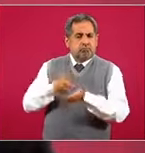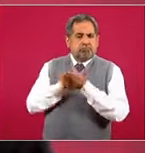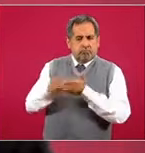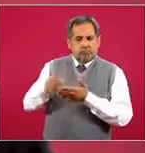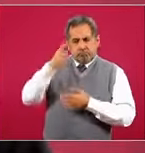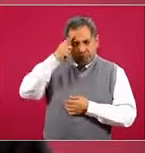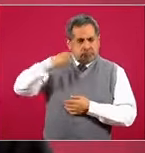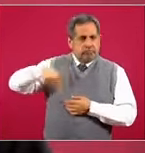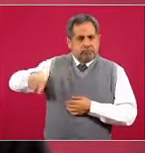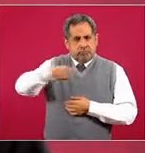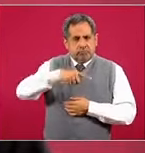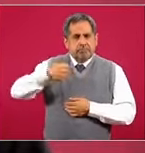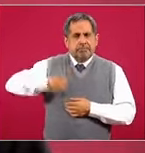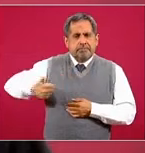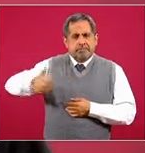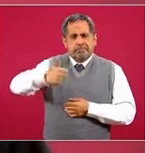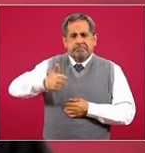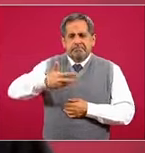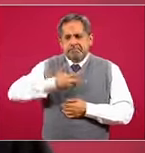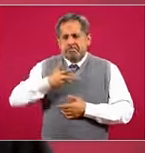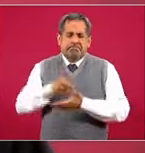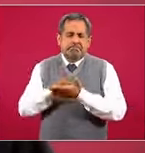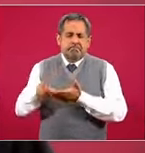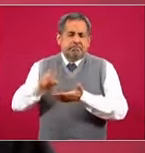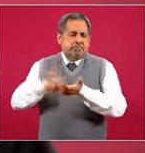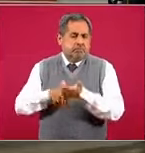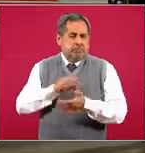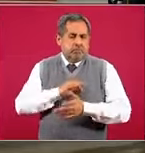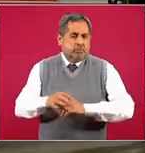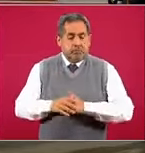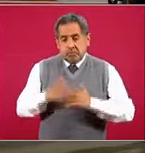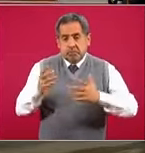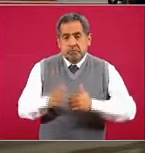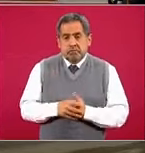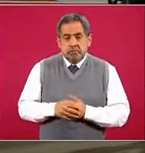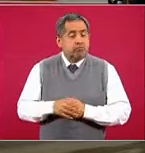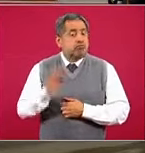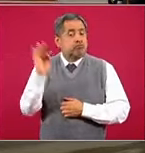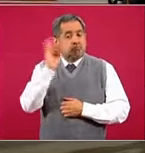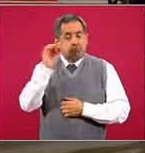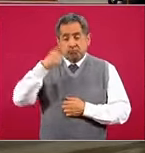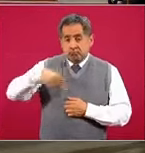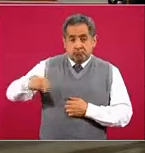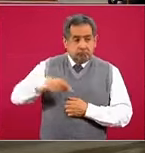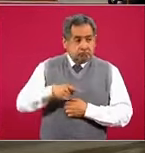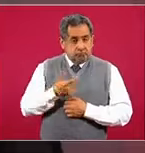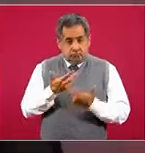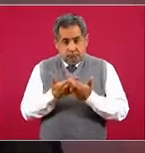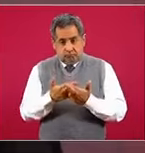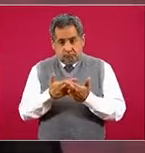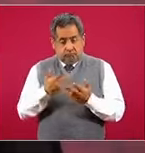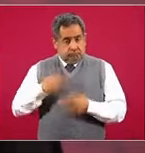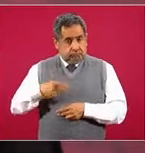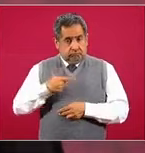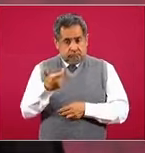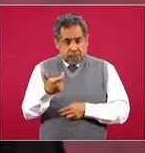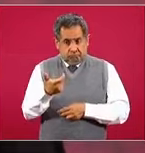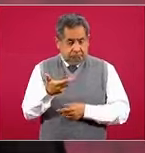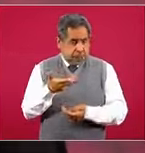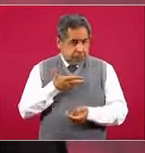salud que cada uno de los que residimos en este país tenemos. Lógicamente, si las condiciones económicas de una persona se